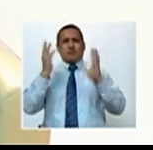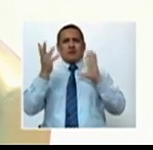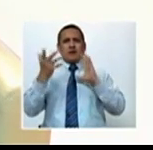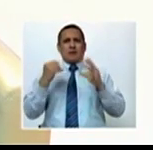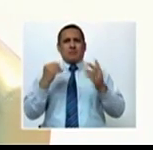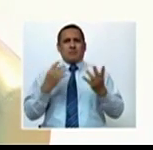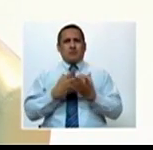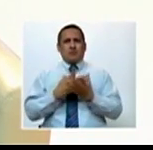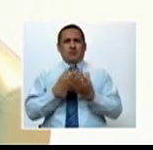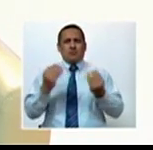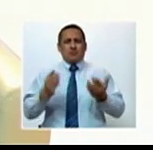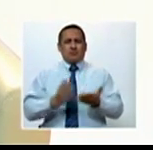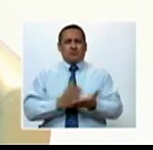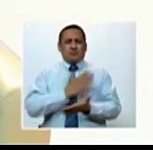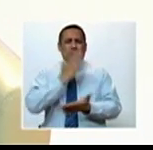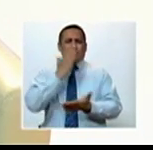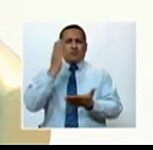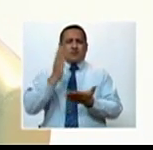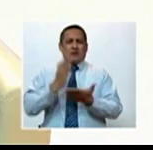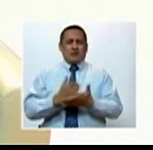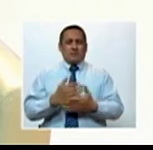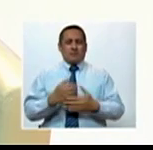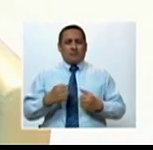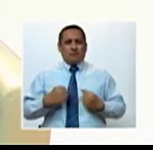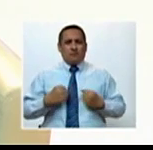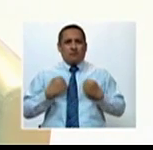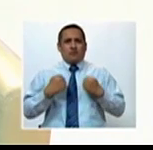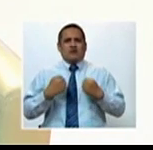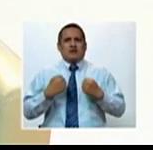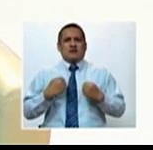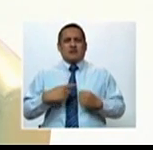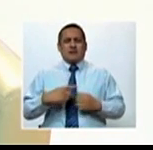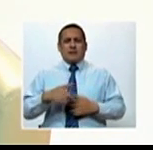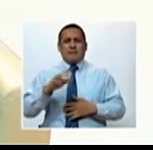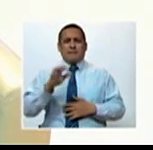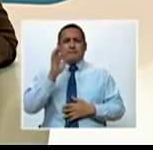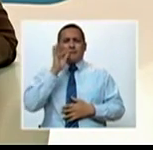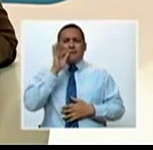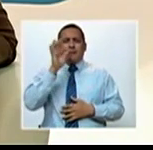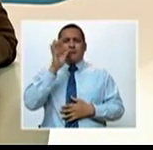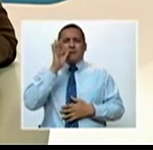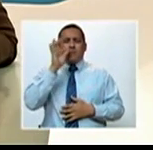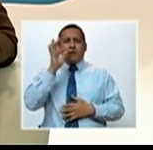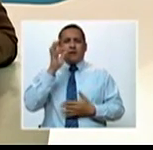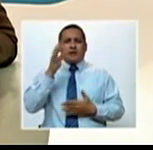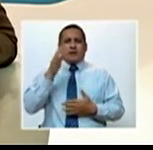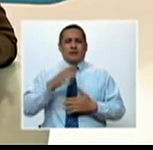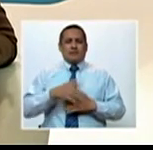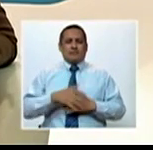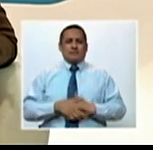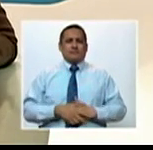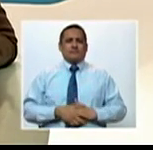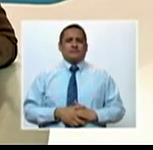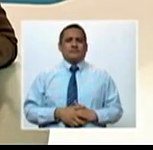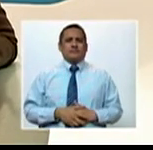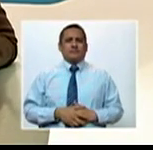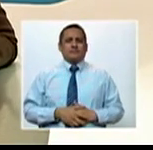de la toxicidad y la potencia de la marihuana. Claro, porque